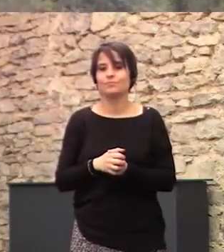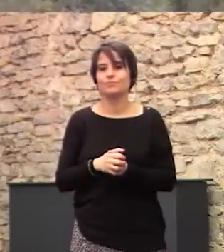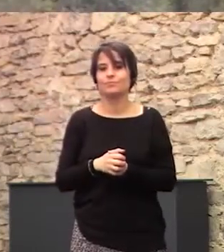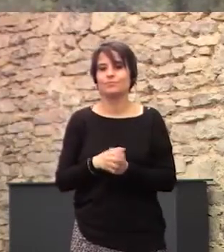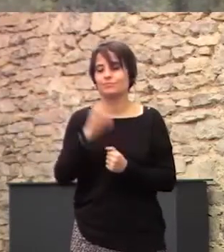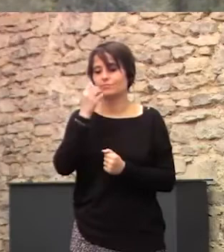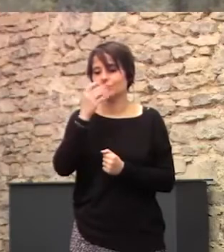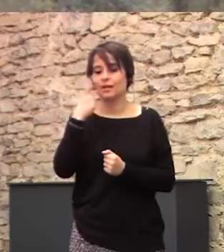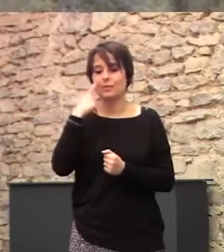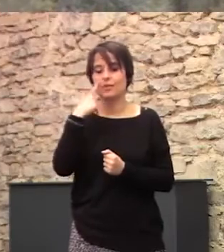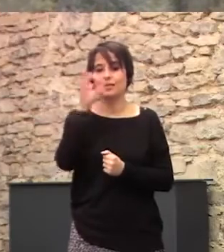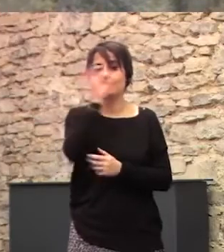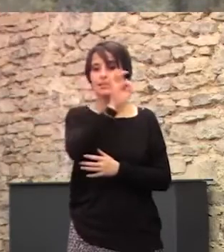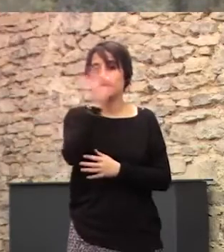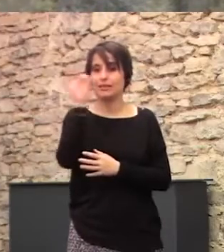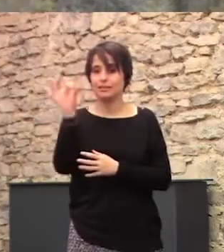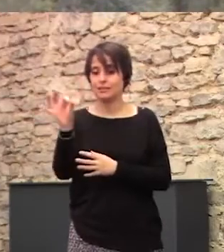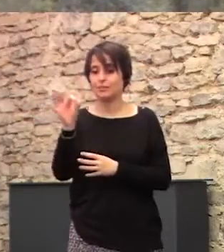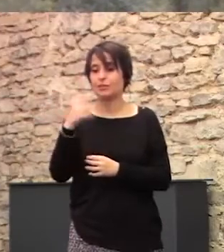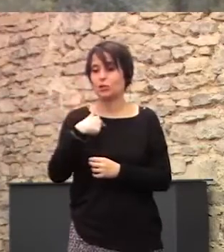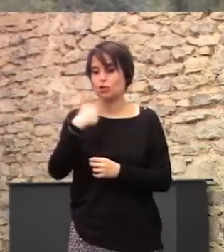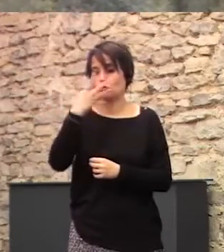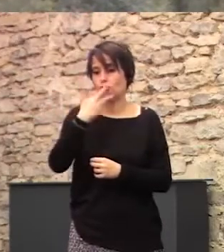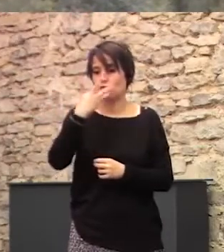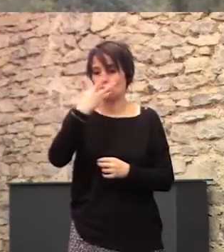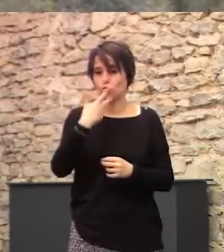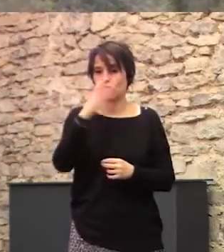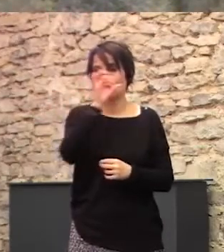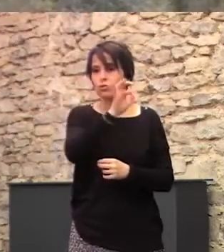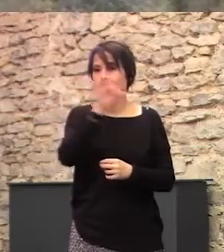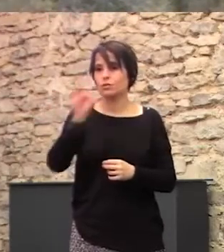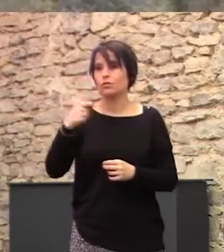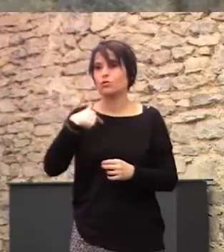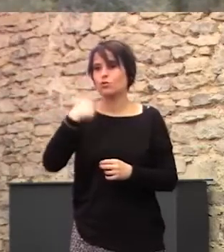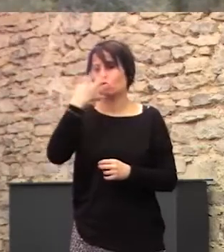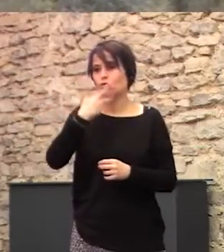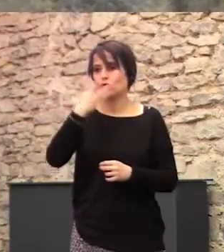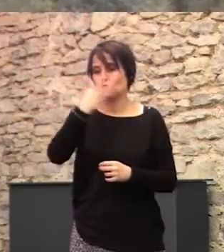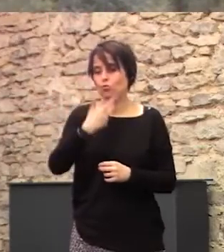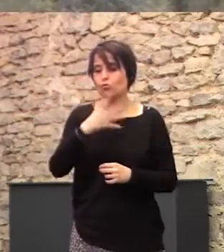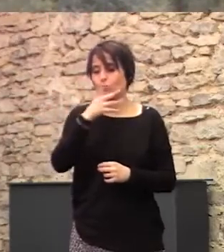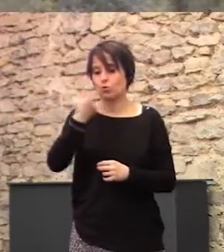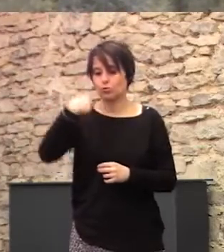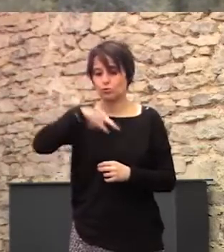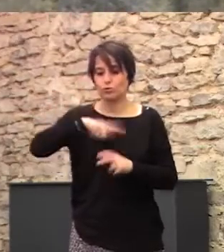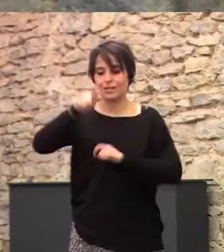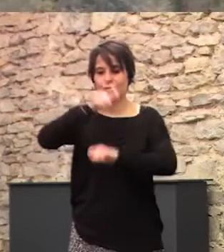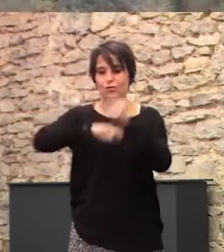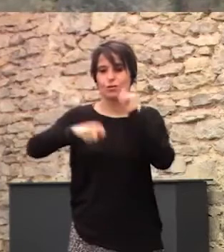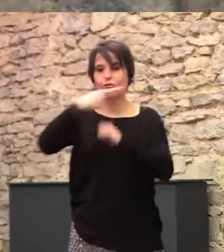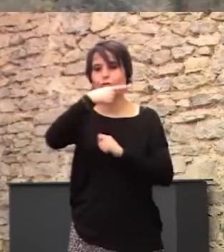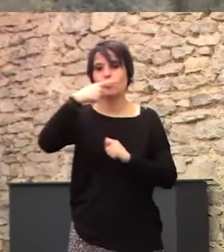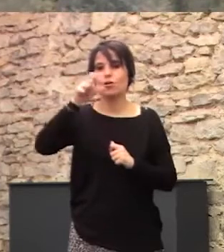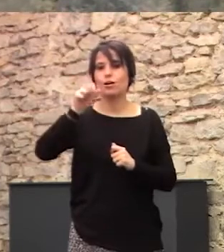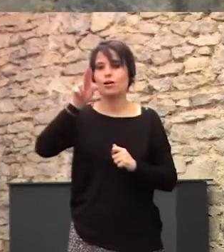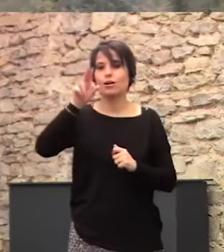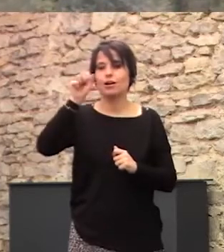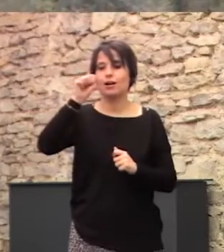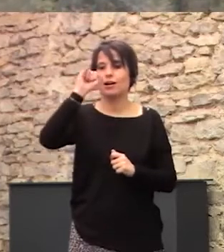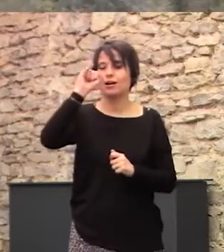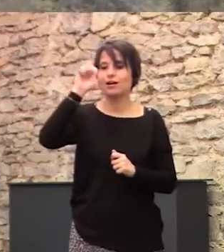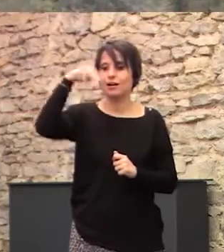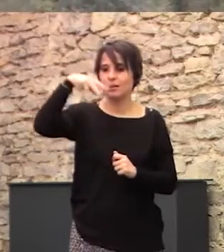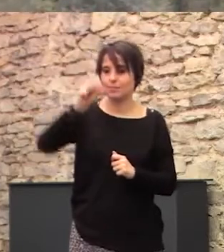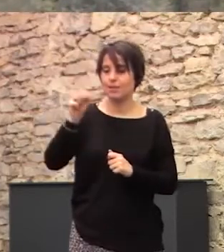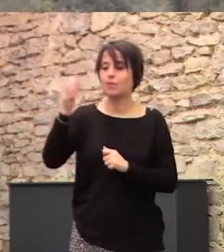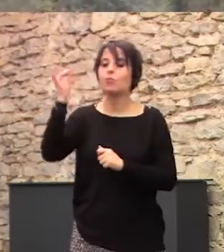En Donostia, menos que es lo que más conozco, ¿no? La articulación a este nivel, porque nosotras en Garaipen estamos mujeres